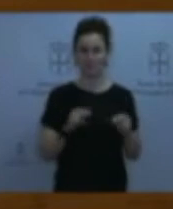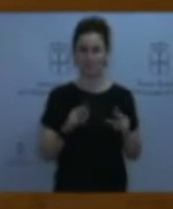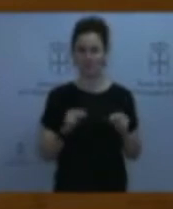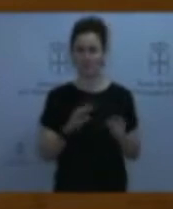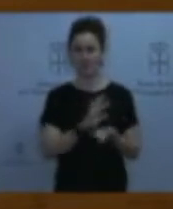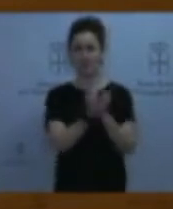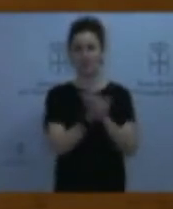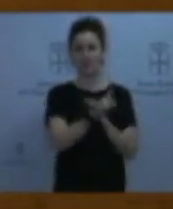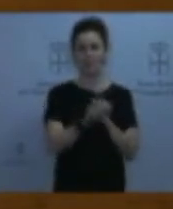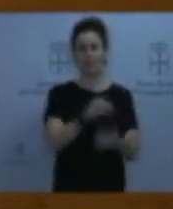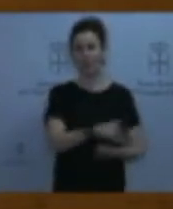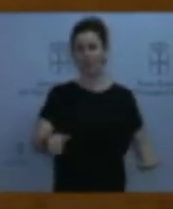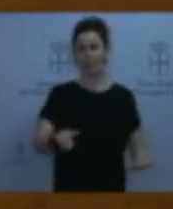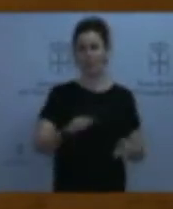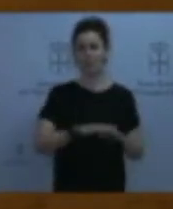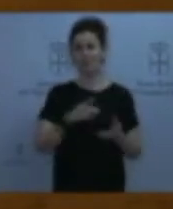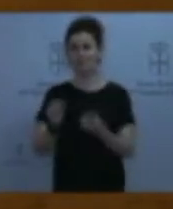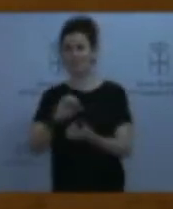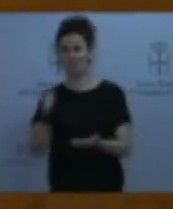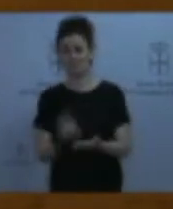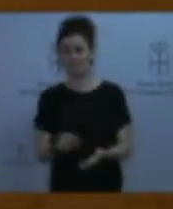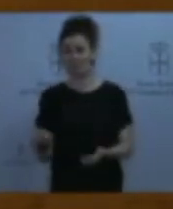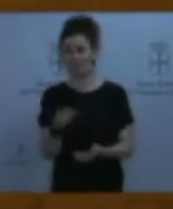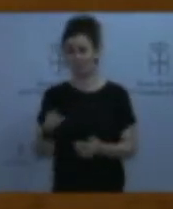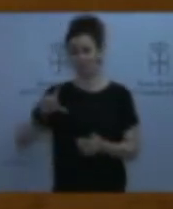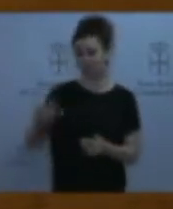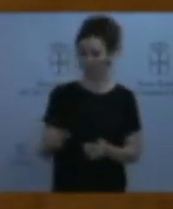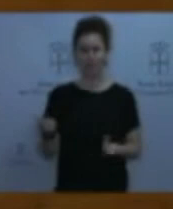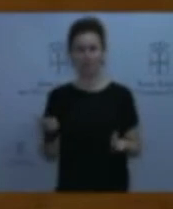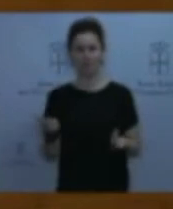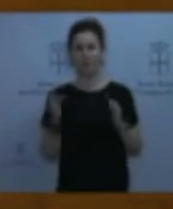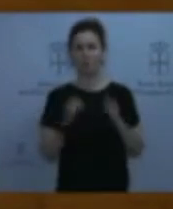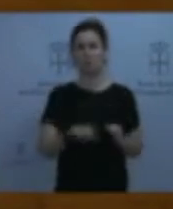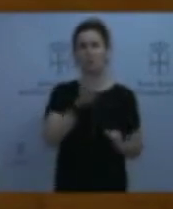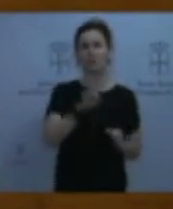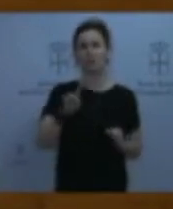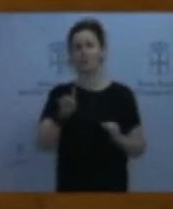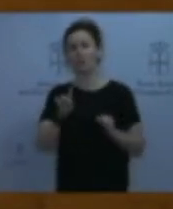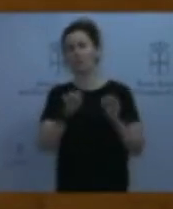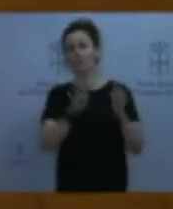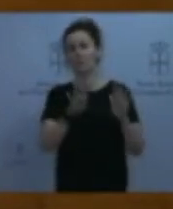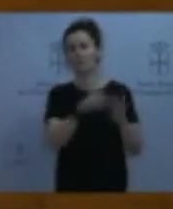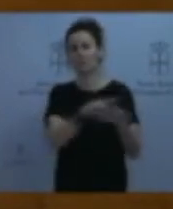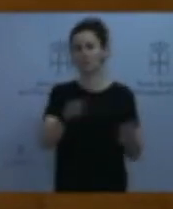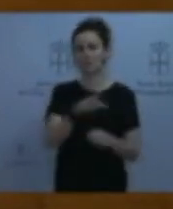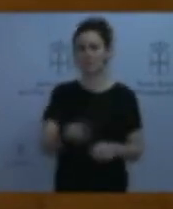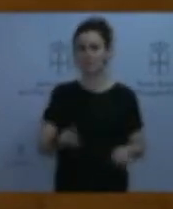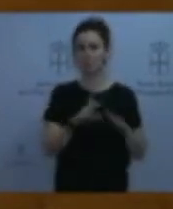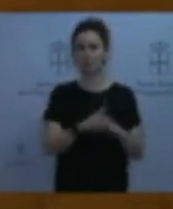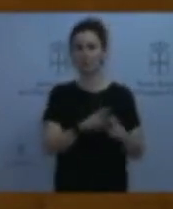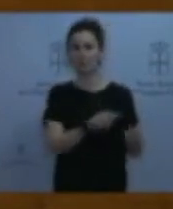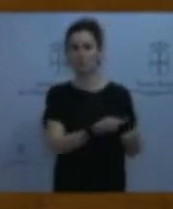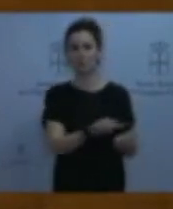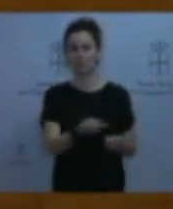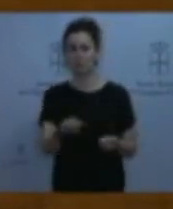11 millones a poco más de 600.000 euros el dinero de la obra social, se reparte 129 millones de euros en dividendos. 129 millones de euros